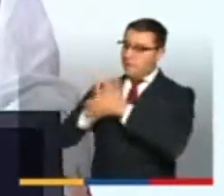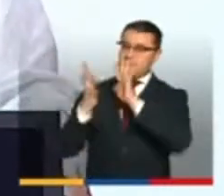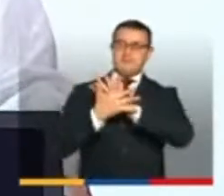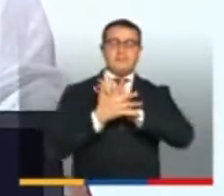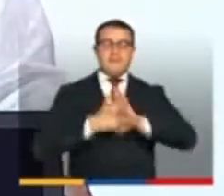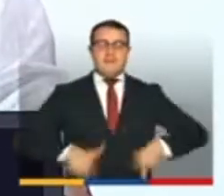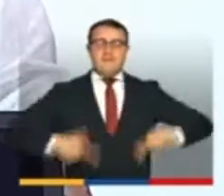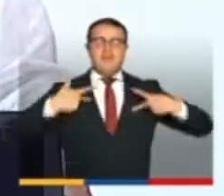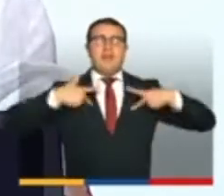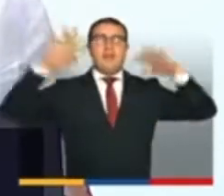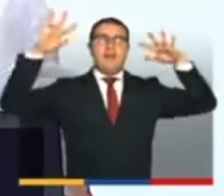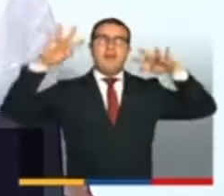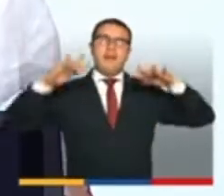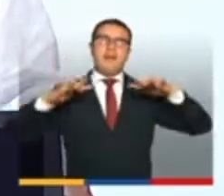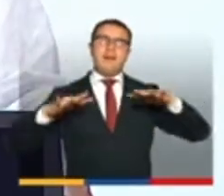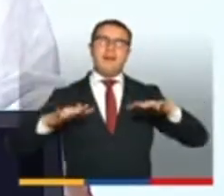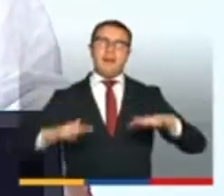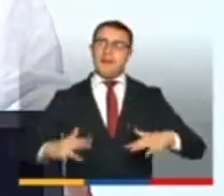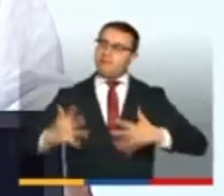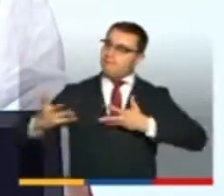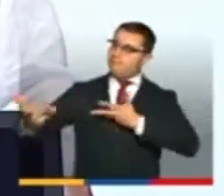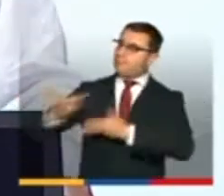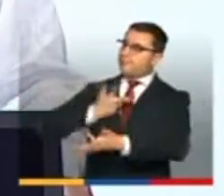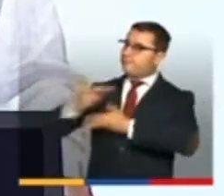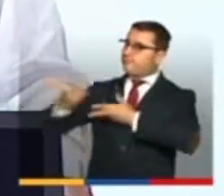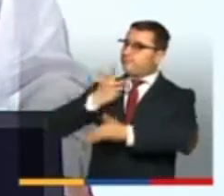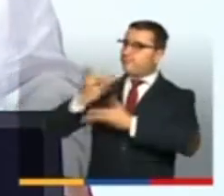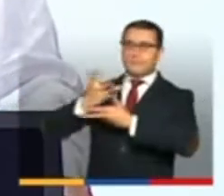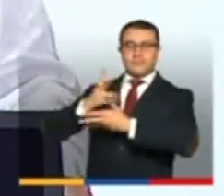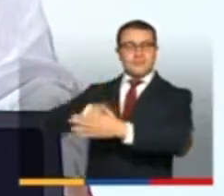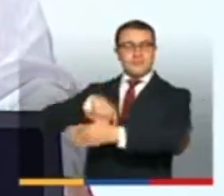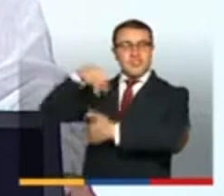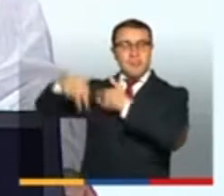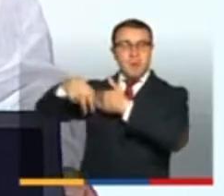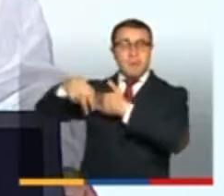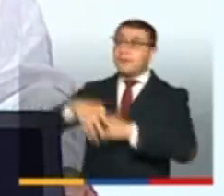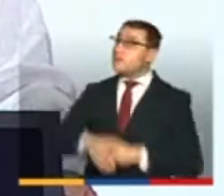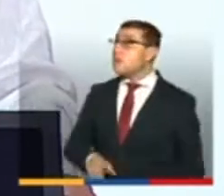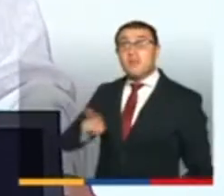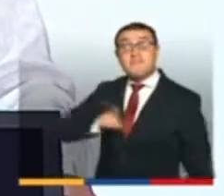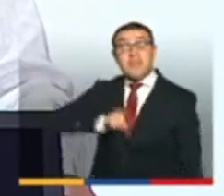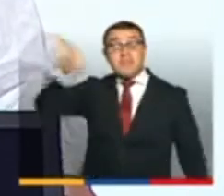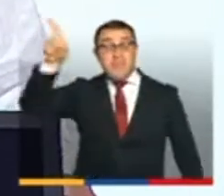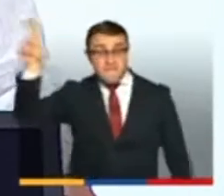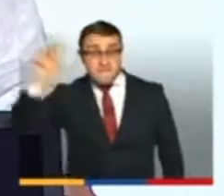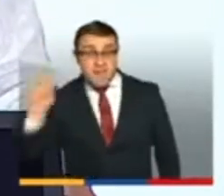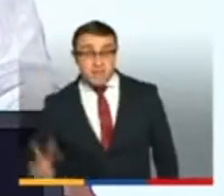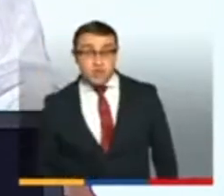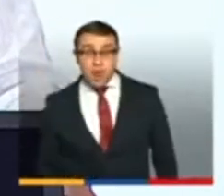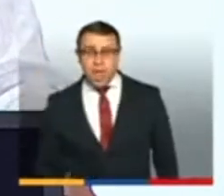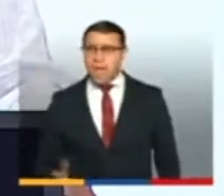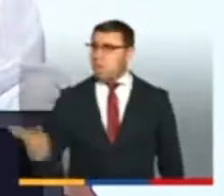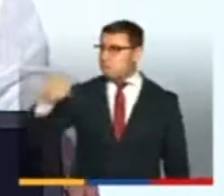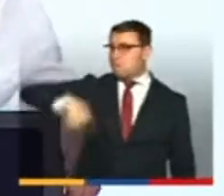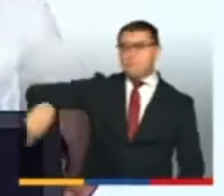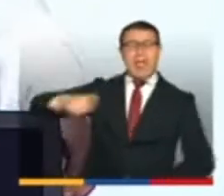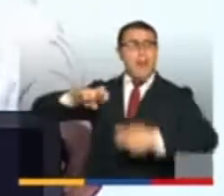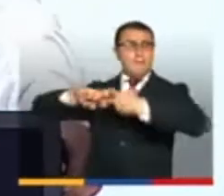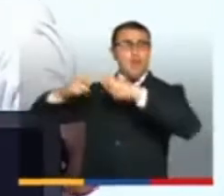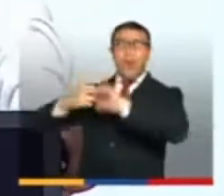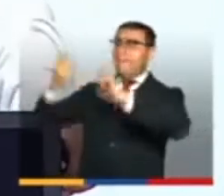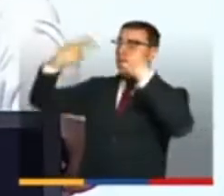las voces de la diplomacia como allá en Venezuela pueden solucionar sus problemas